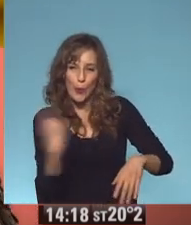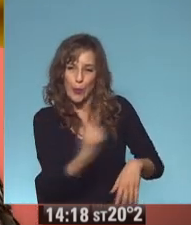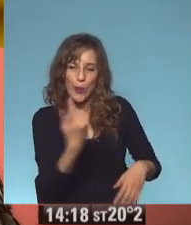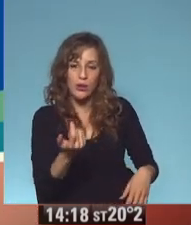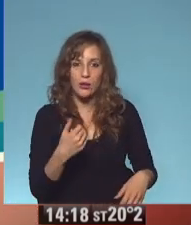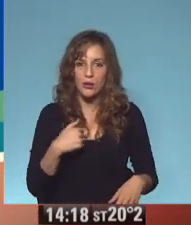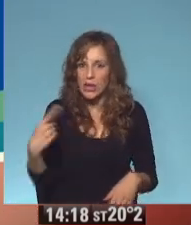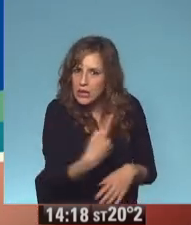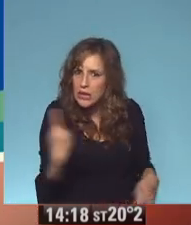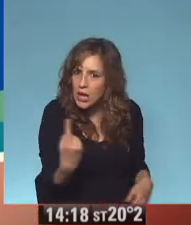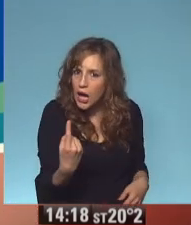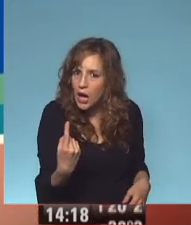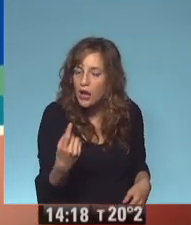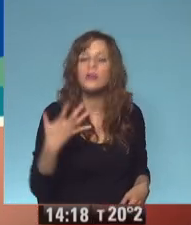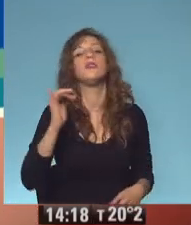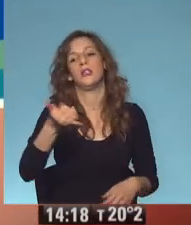¿Girar?